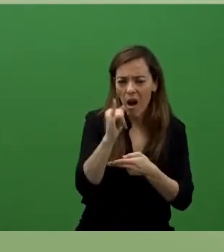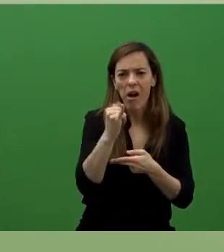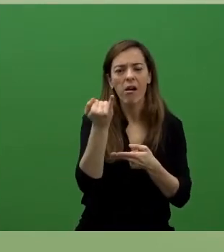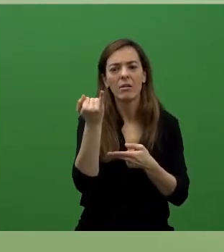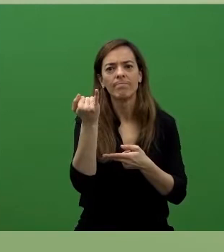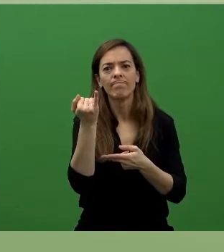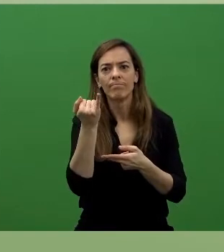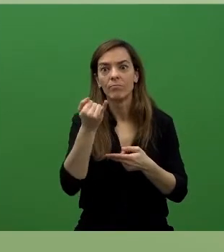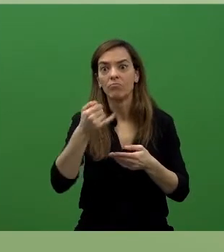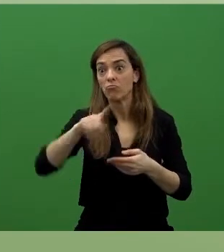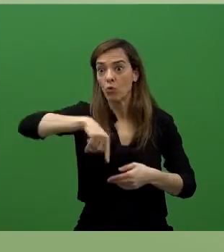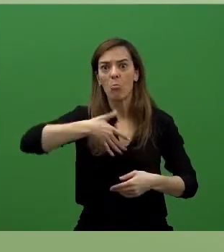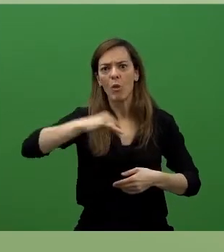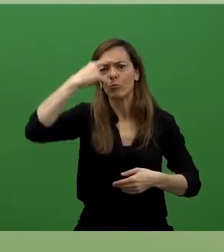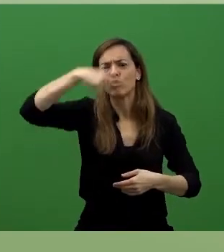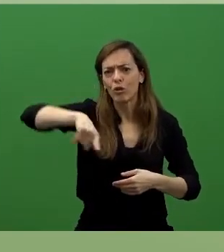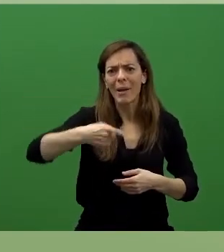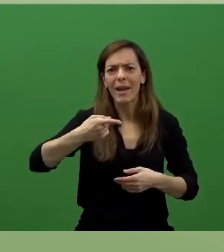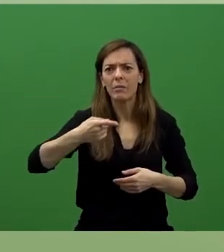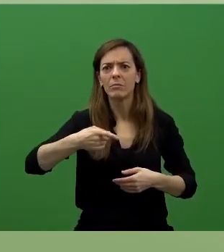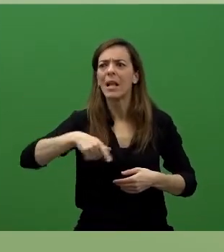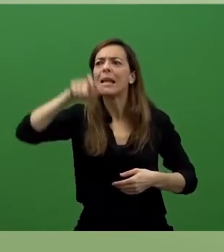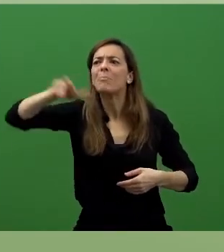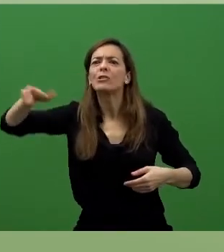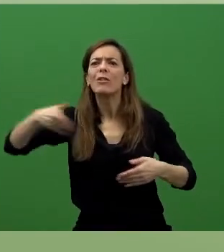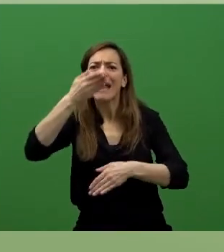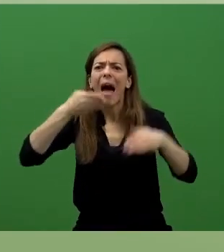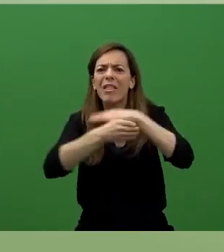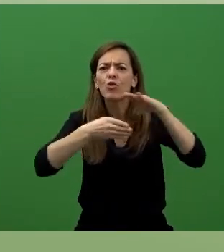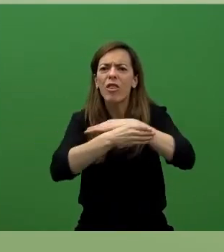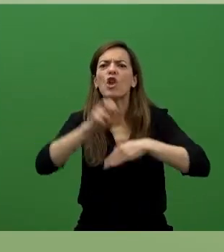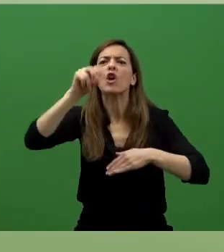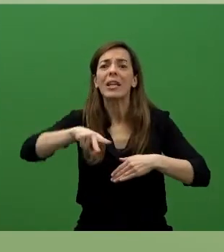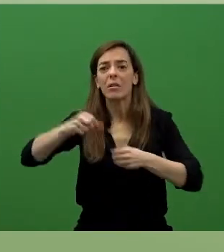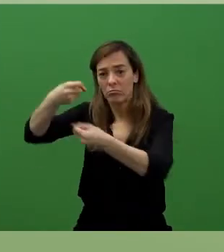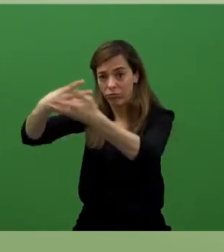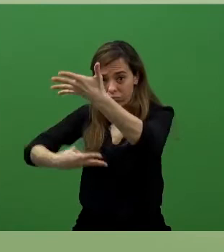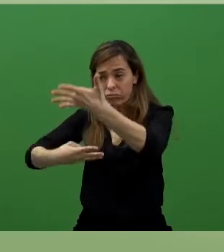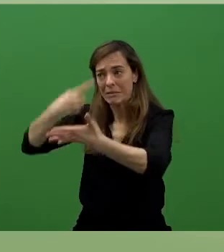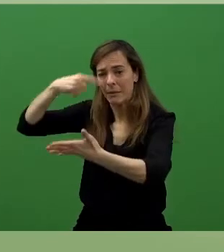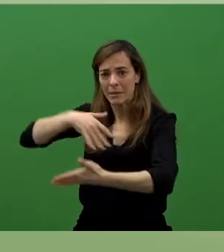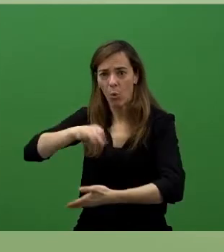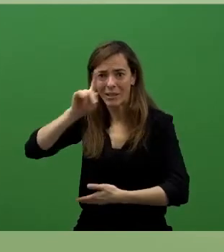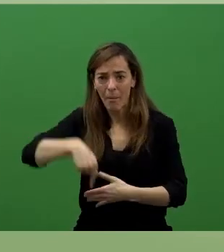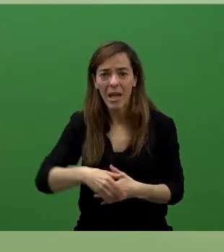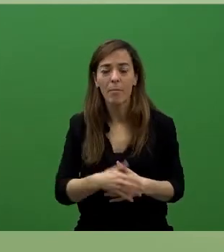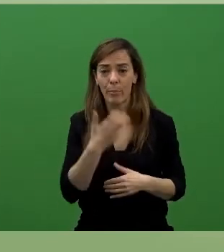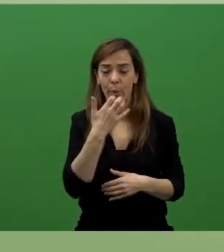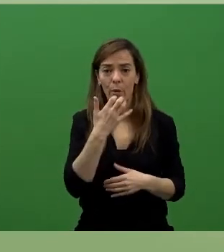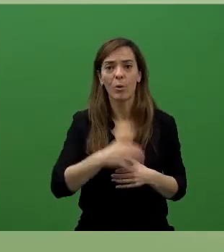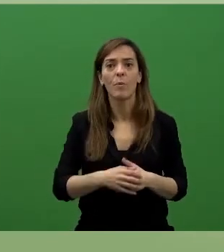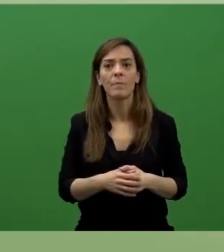de los usuarios registrados qué datos ha estado mirando, y también se hacen auditorías a la plataforma para ver que cumplen con los